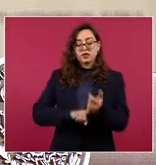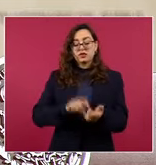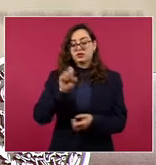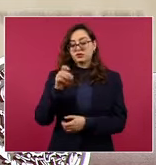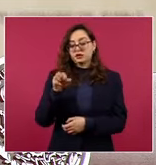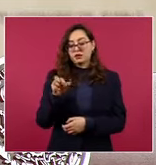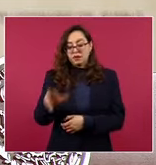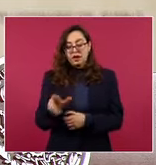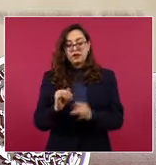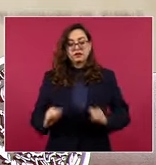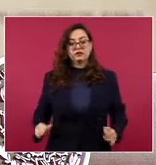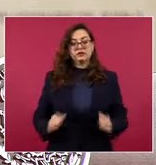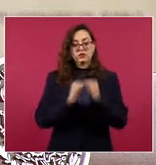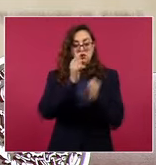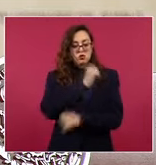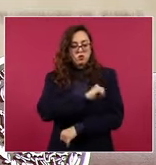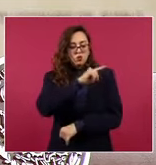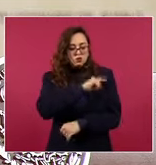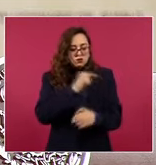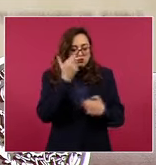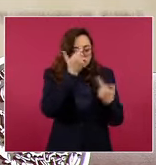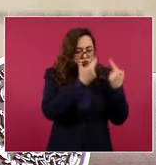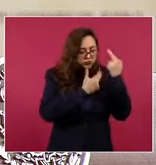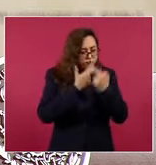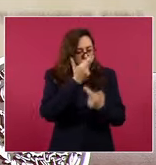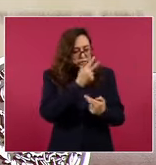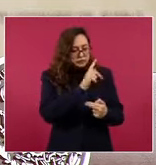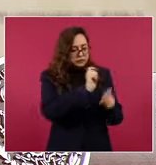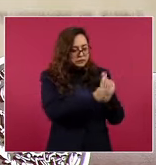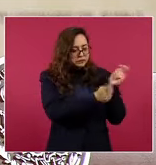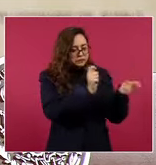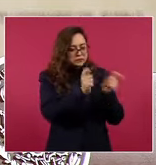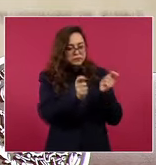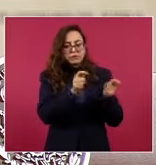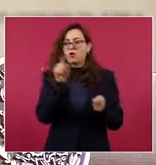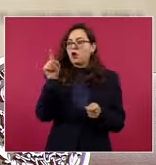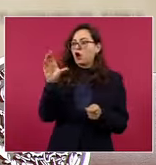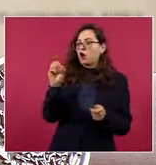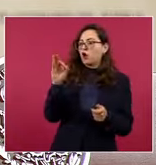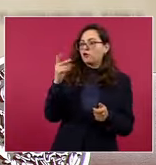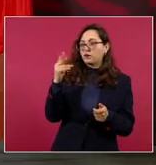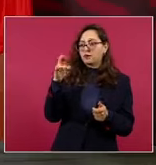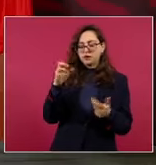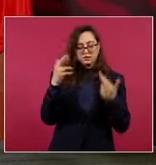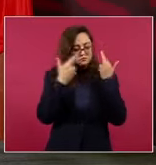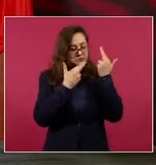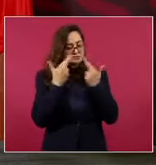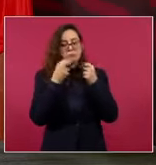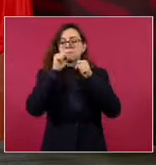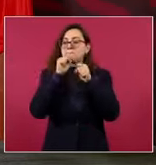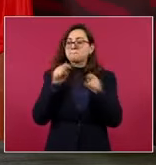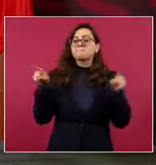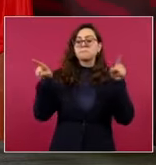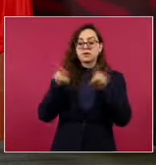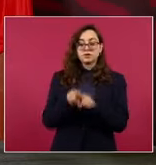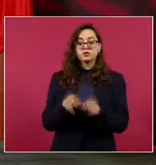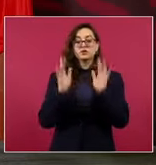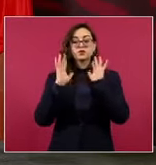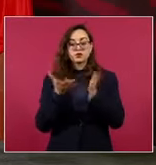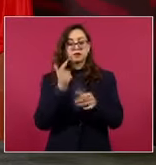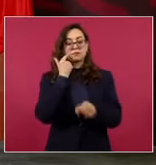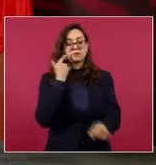Marina fue avalado por COFEPRIS y esto nos va a permitir a nosotros cualquier droga que se